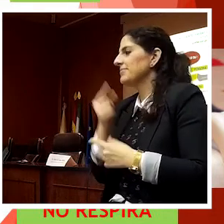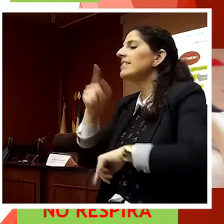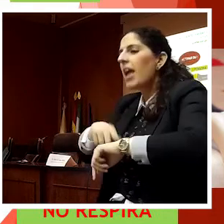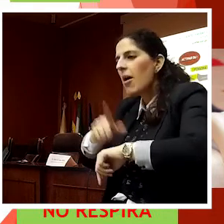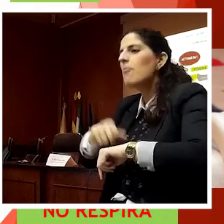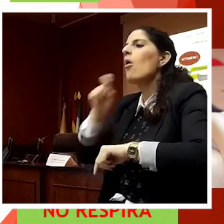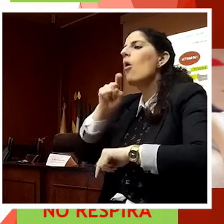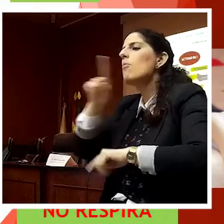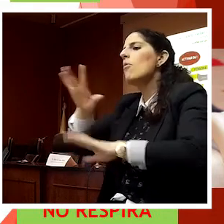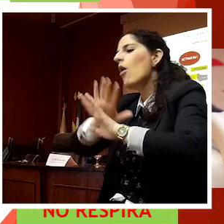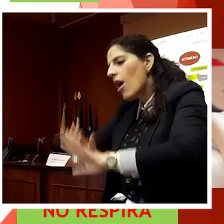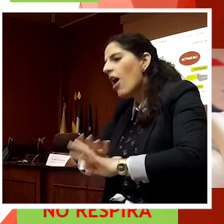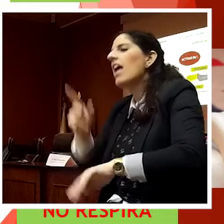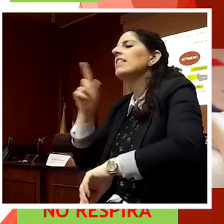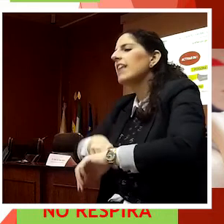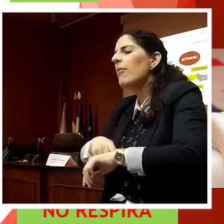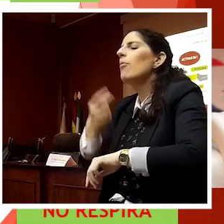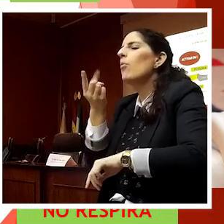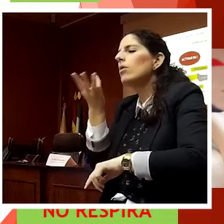tiempos y cómo poner las manos y os van explicando.